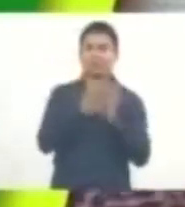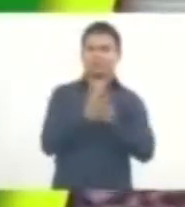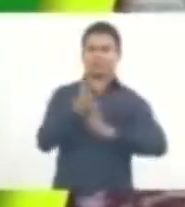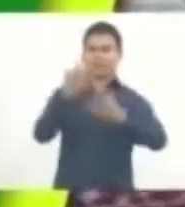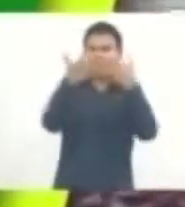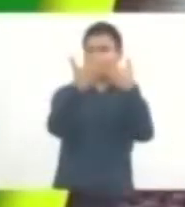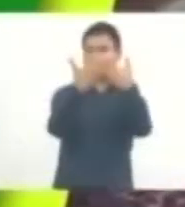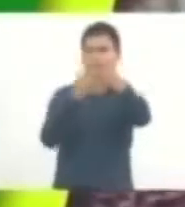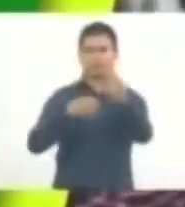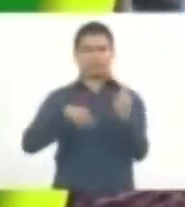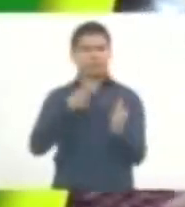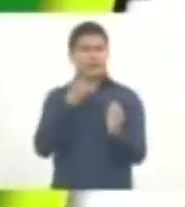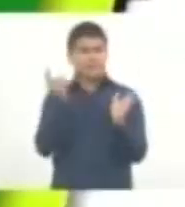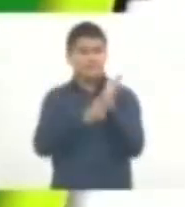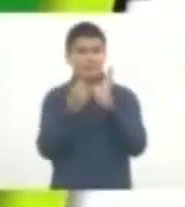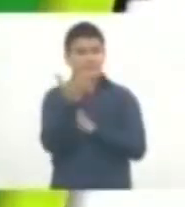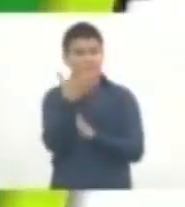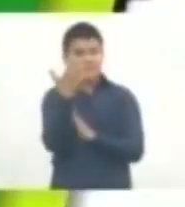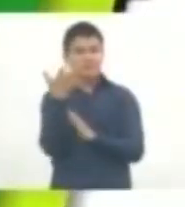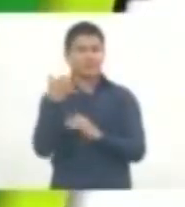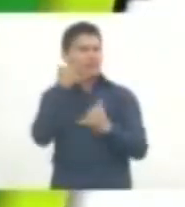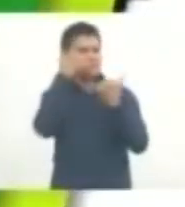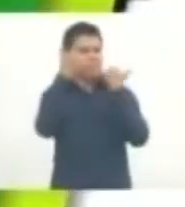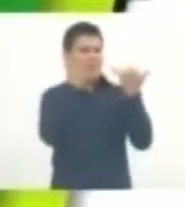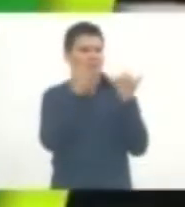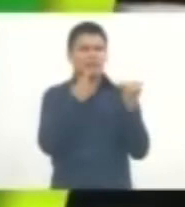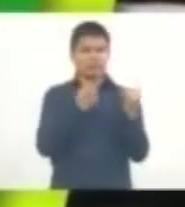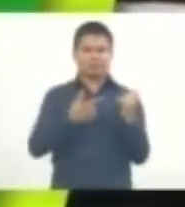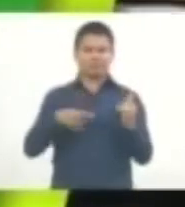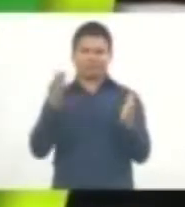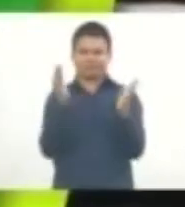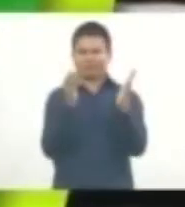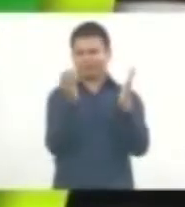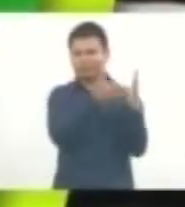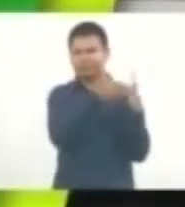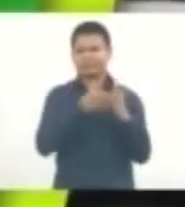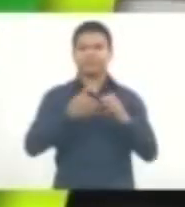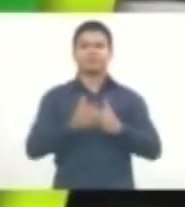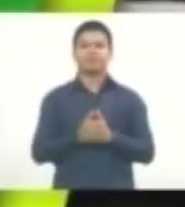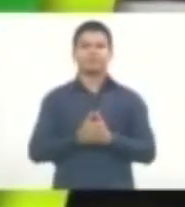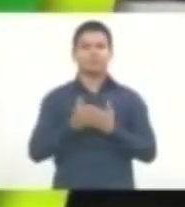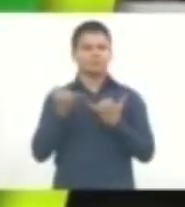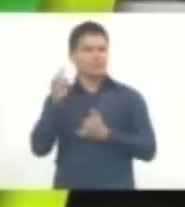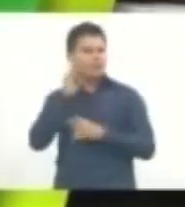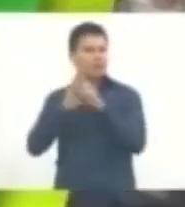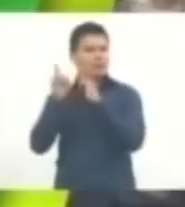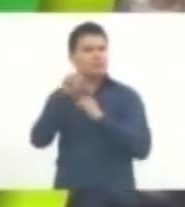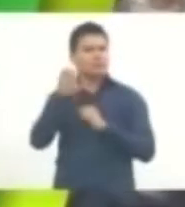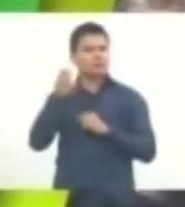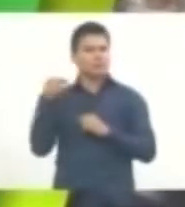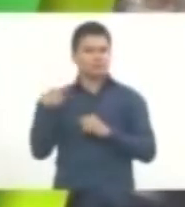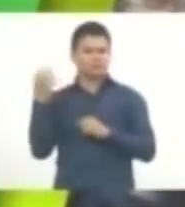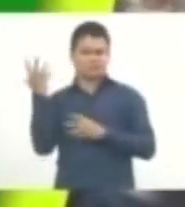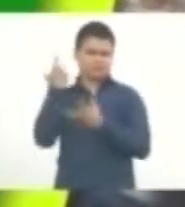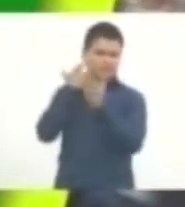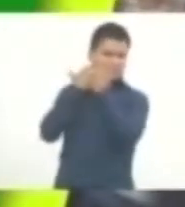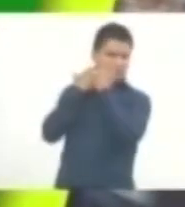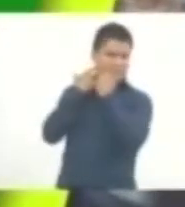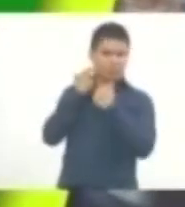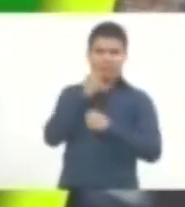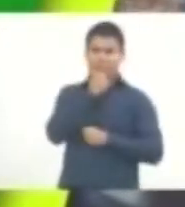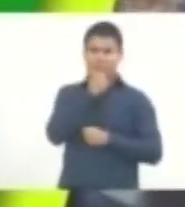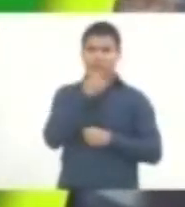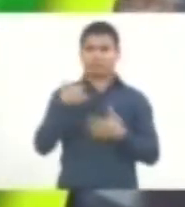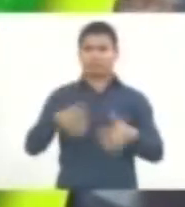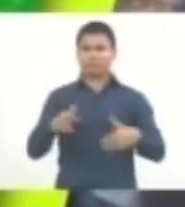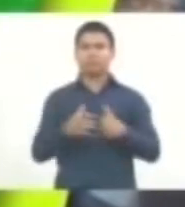de 1.500 tutelas. Reveladores audios de la revista Semana escandalizan a Barranquilla. Los hermanos Borré